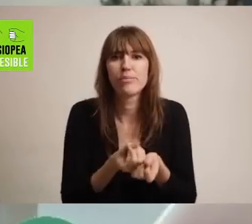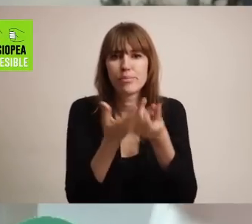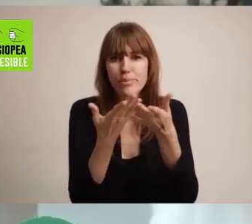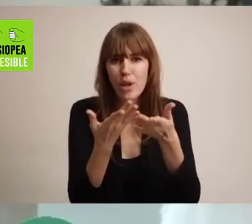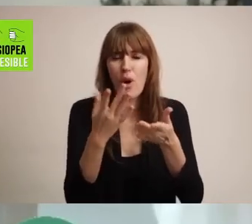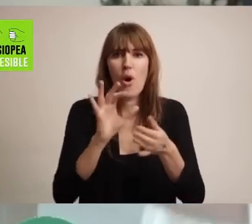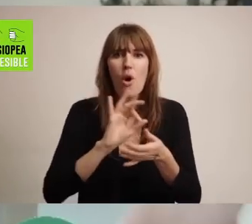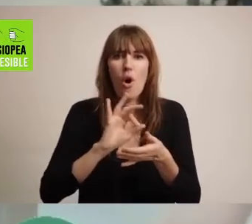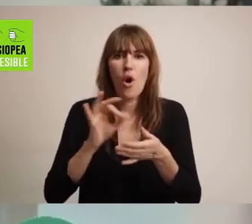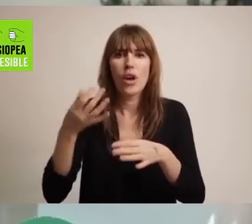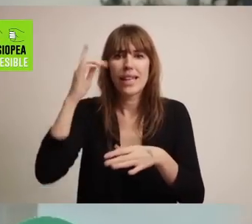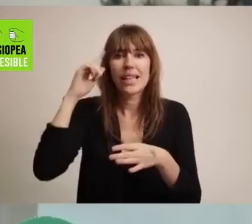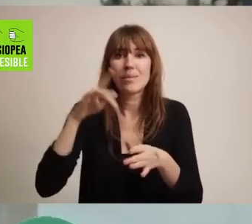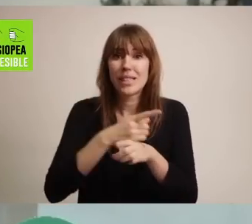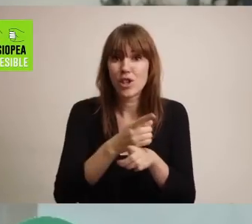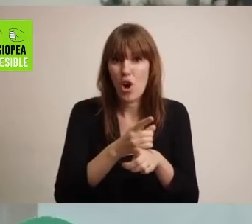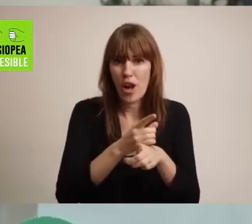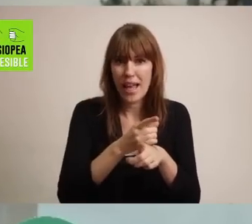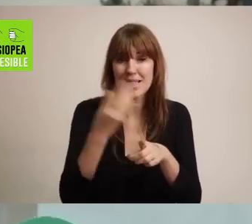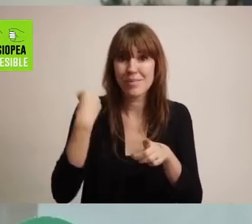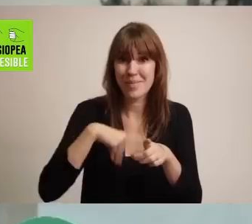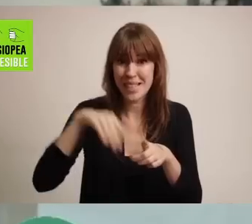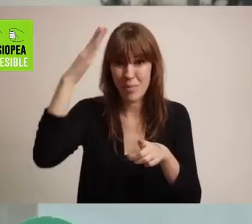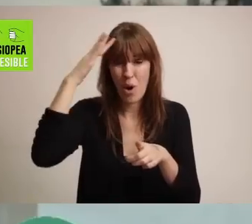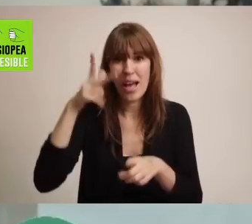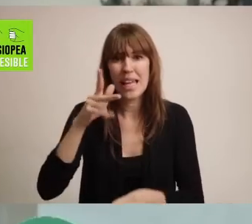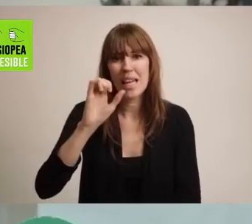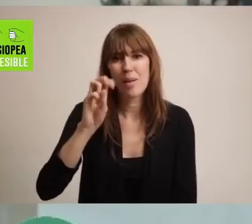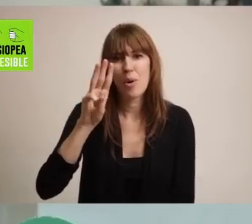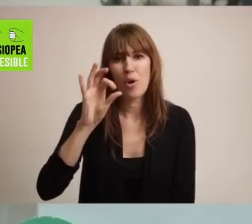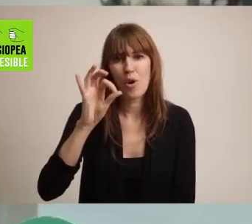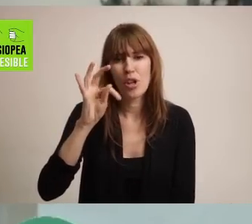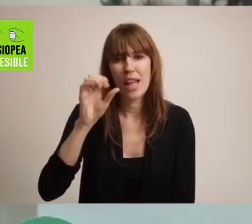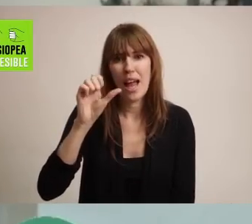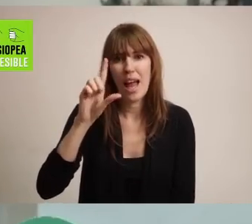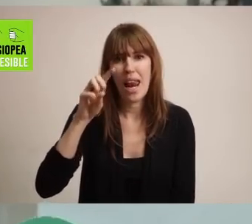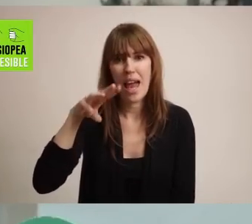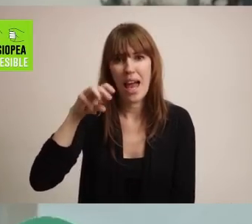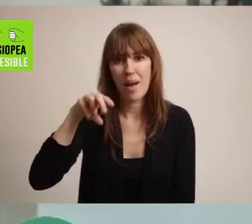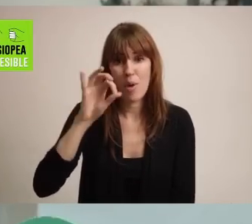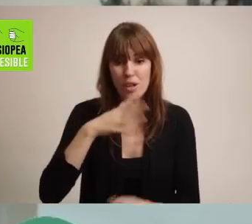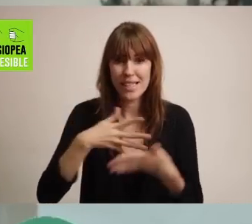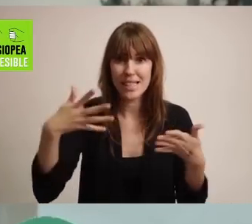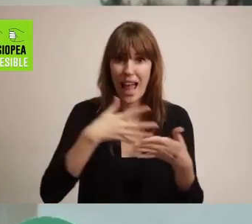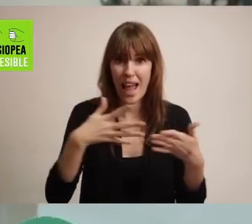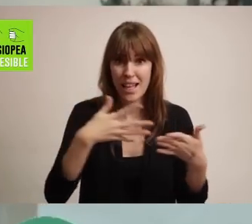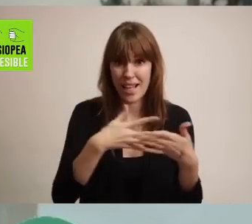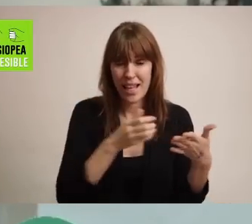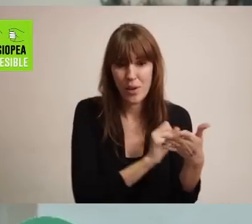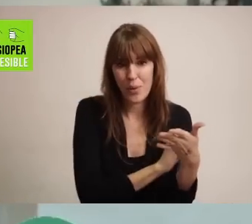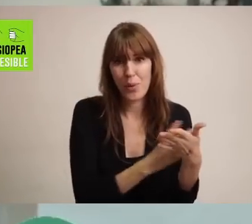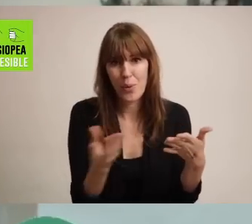como pasa con la glándula pineal y el hipotálamo, en la sangre. Y ahí vierten toda la